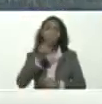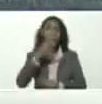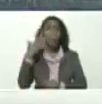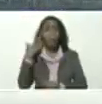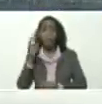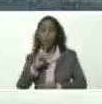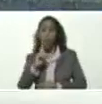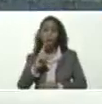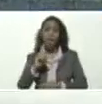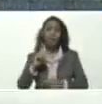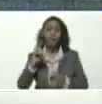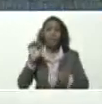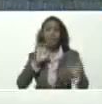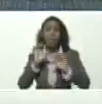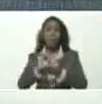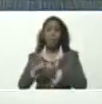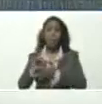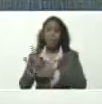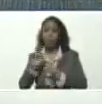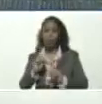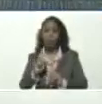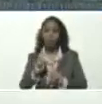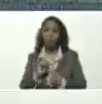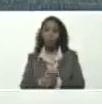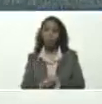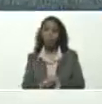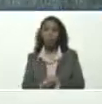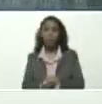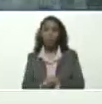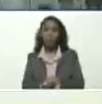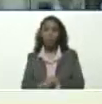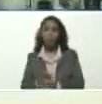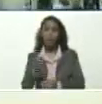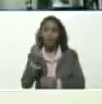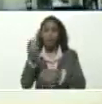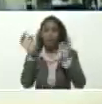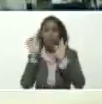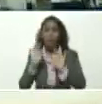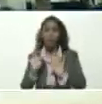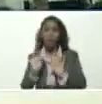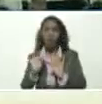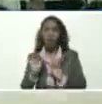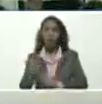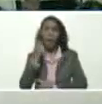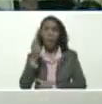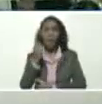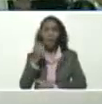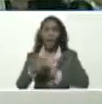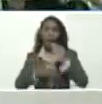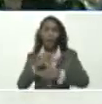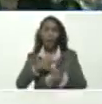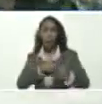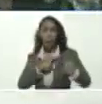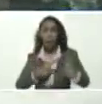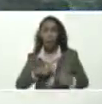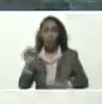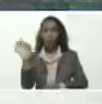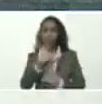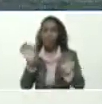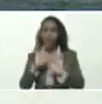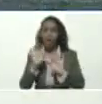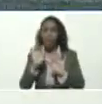sin chauvinismos, sin exclusiones de ningún tipo. Jamás anida en nuestro corazón ningún tipo